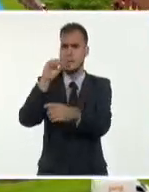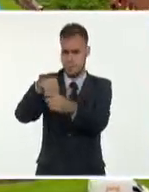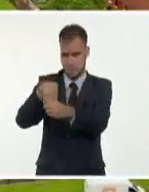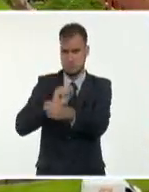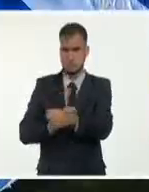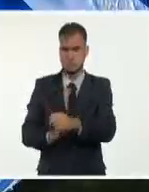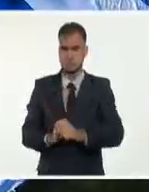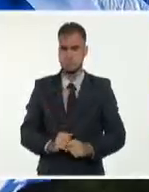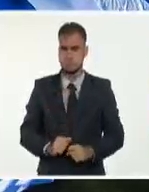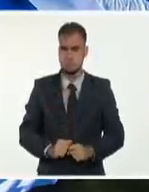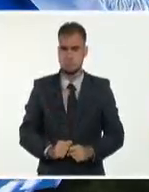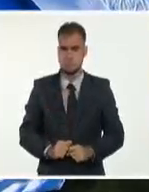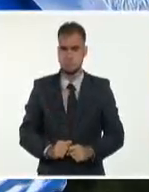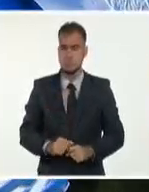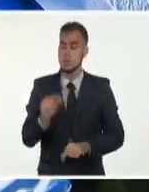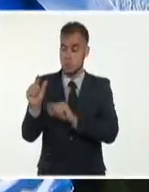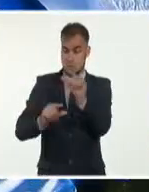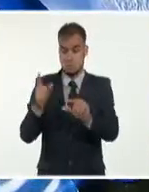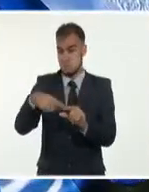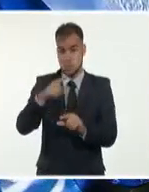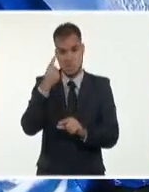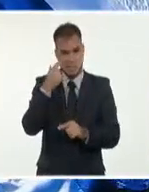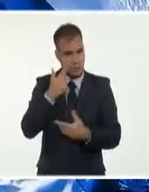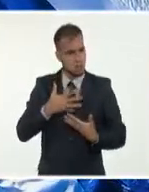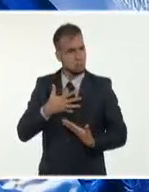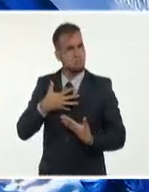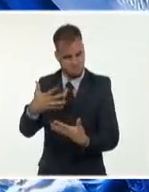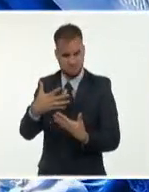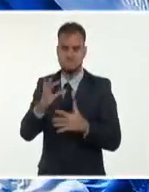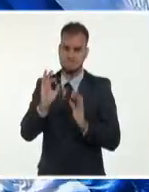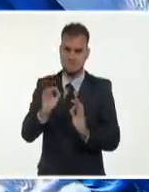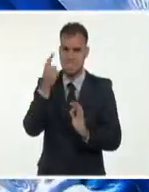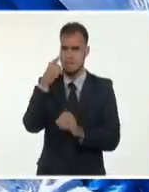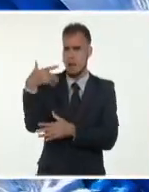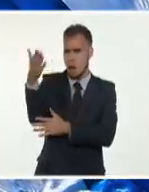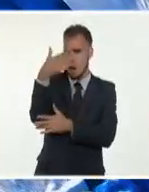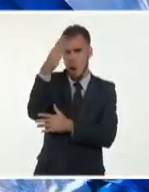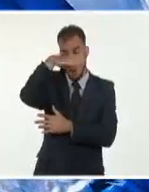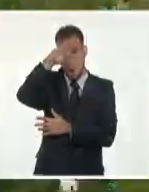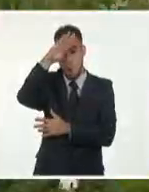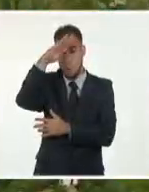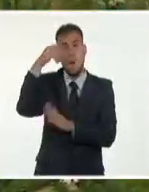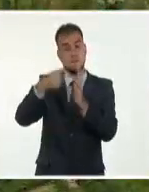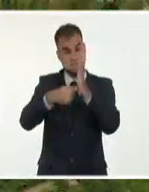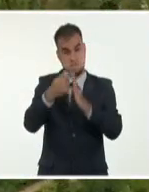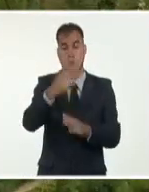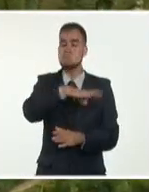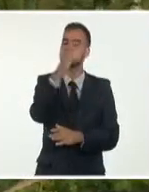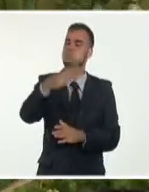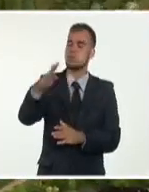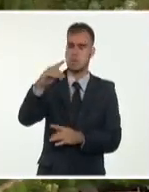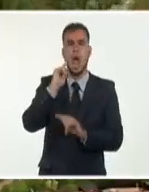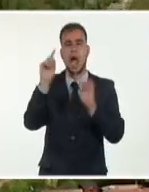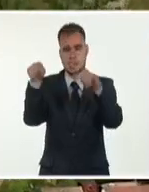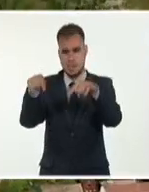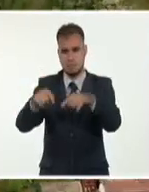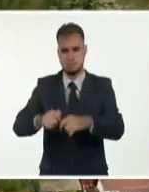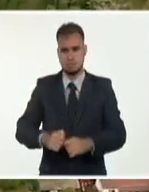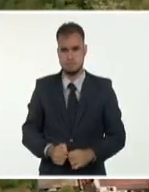a título individual abrazaron esta noble causa una bandera cubana fijada en las montañas de belfast la misma